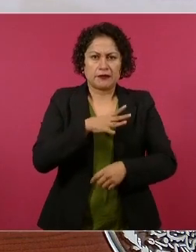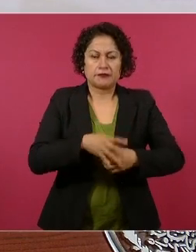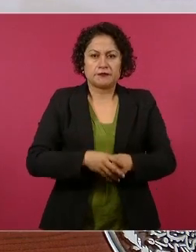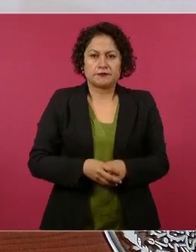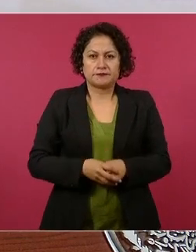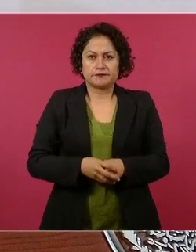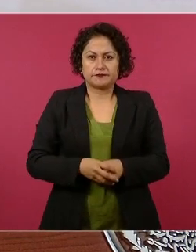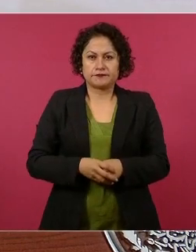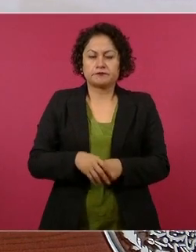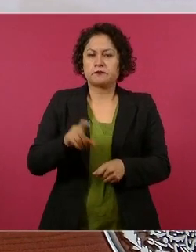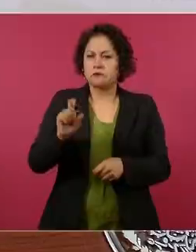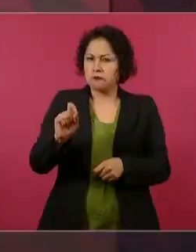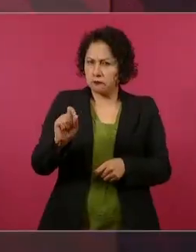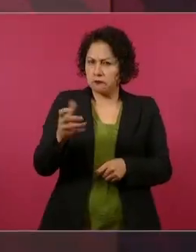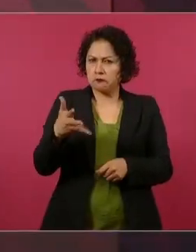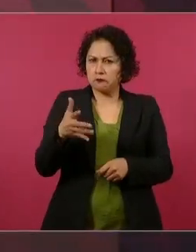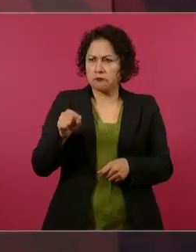20 ceibas,